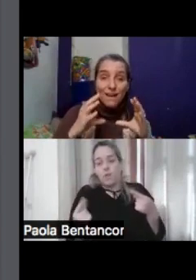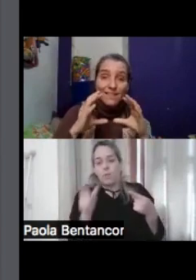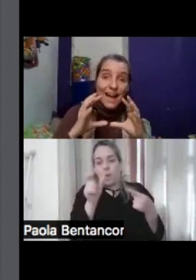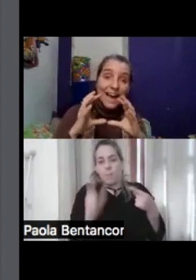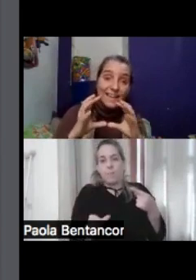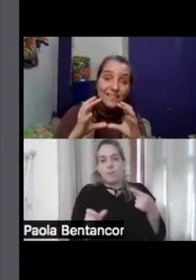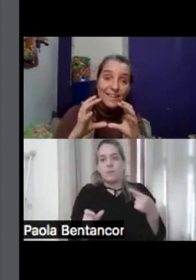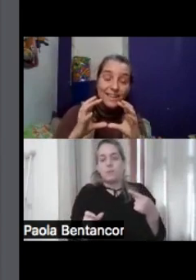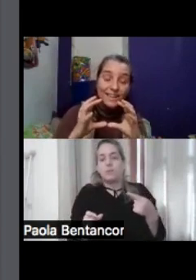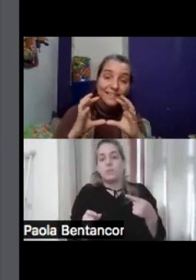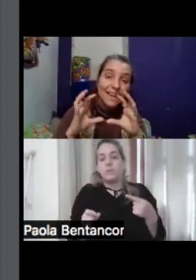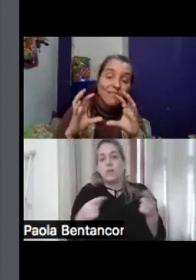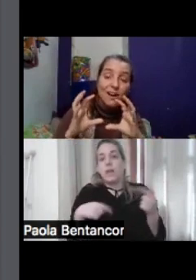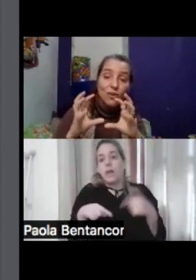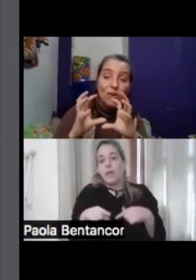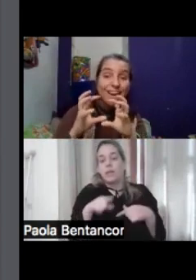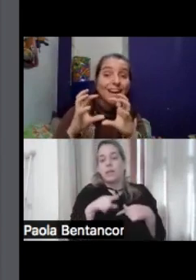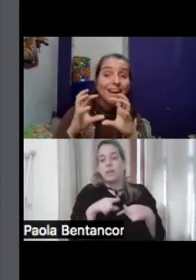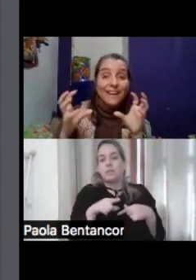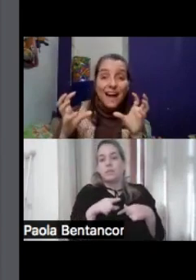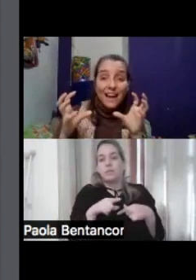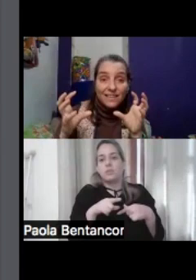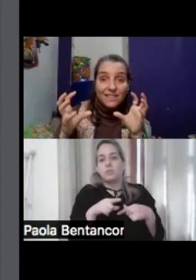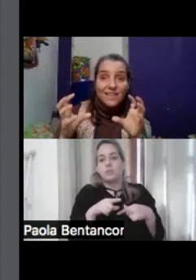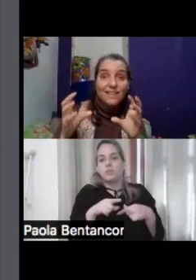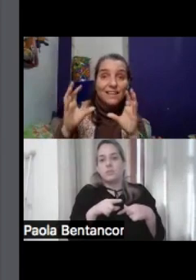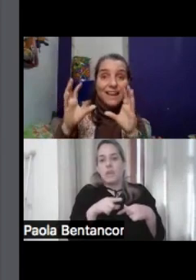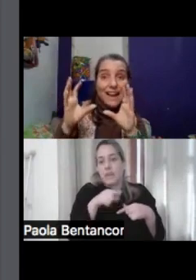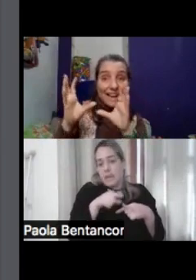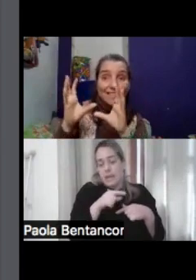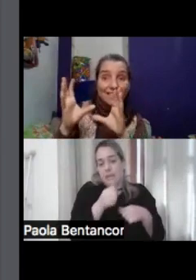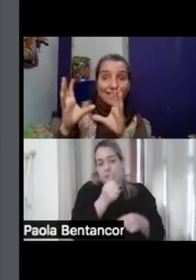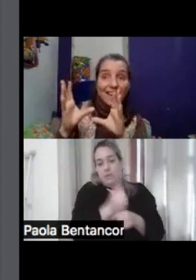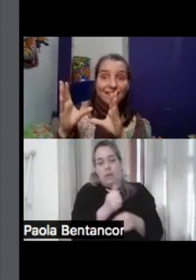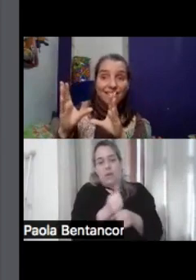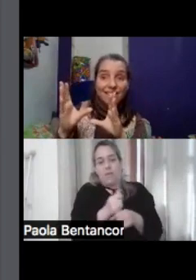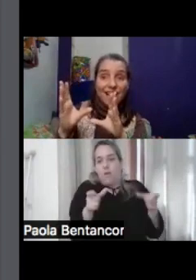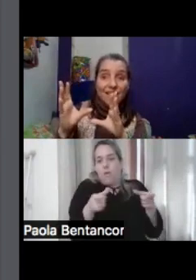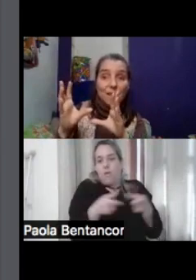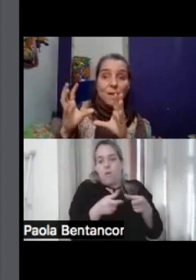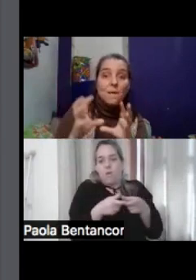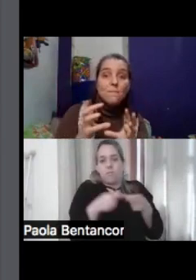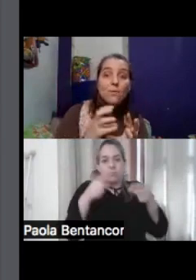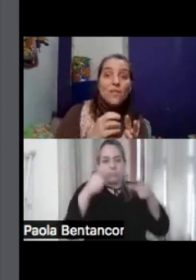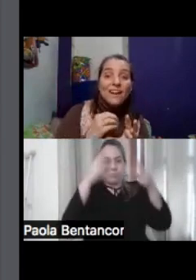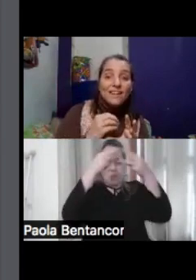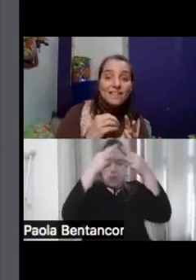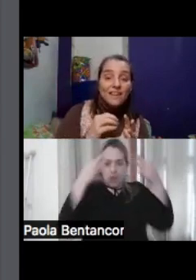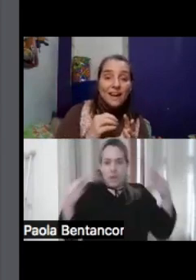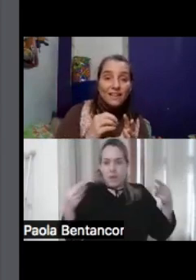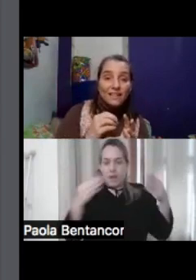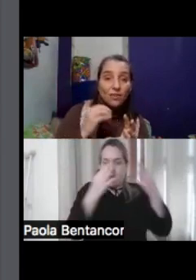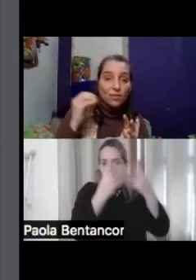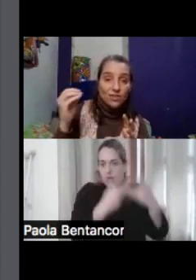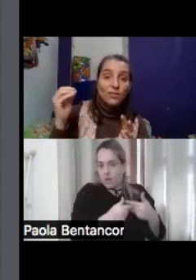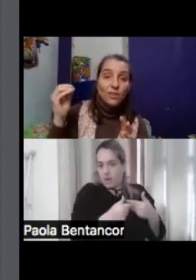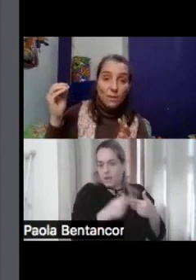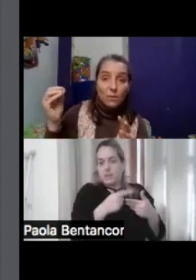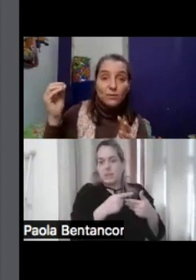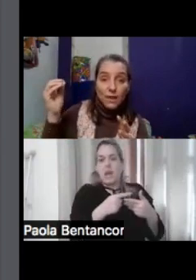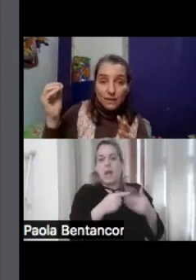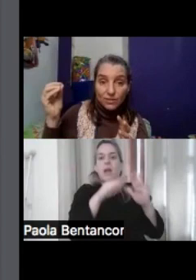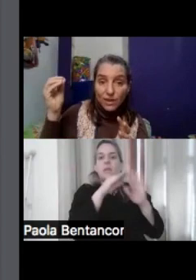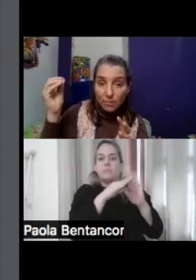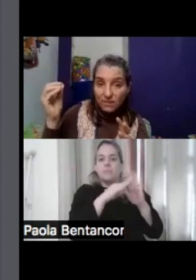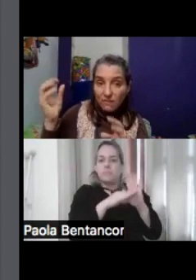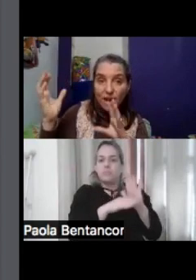y a su vez, en base a ese trabajo general, ¿sí?, de analizar la actividad, poder diseñar,